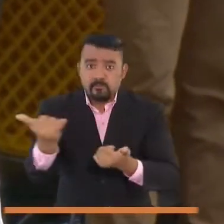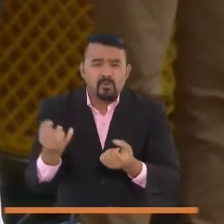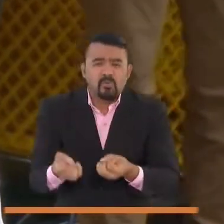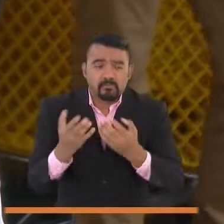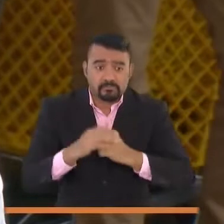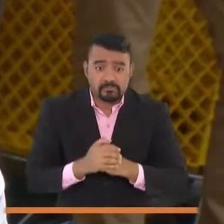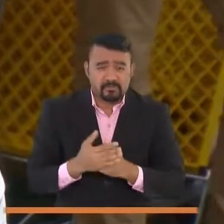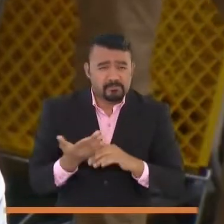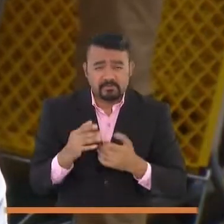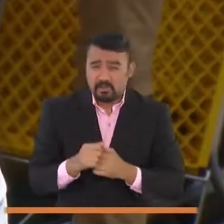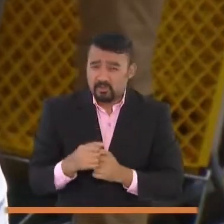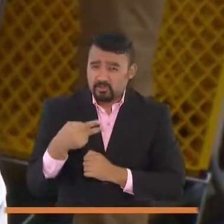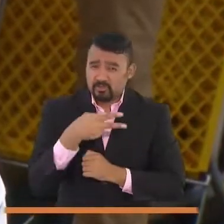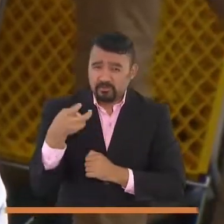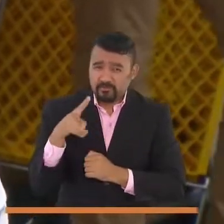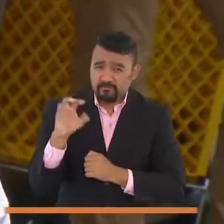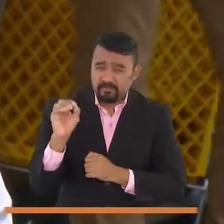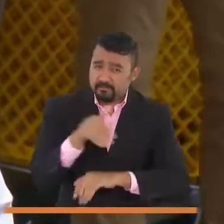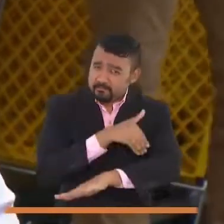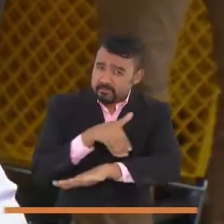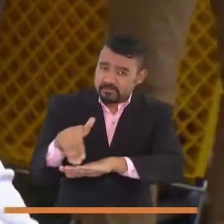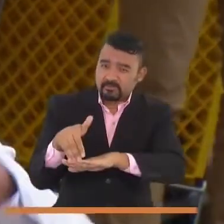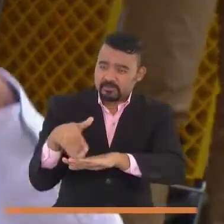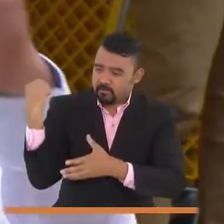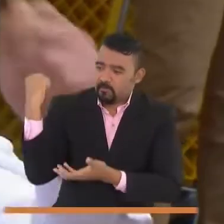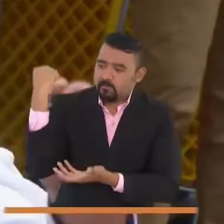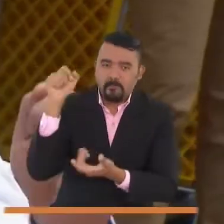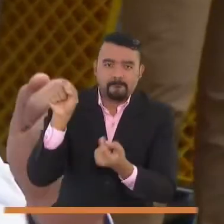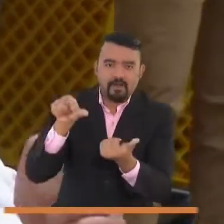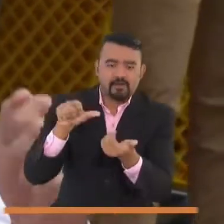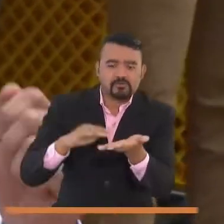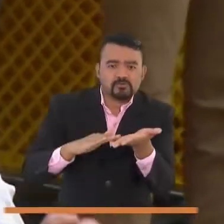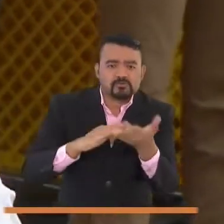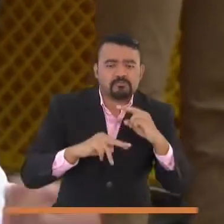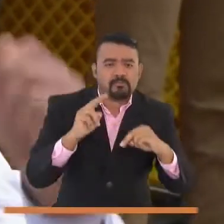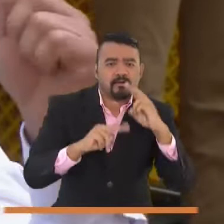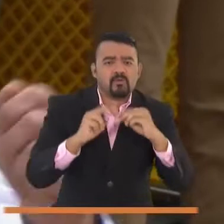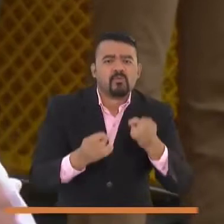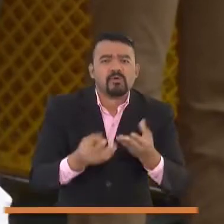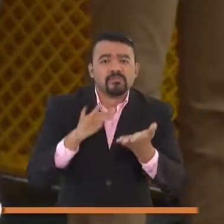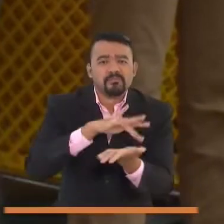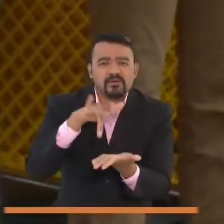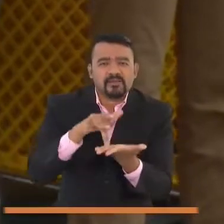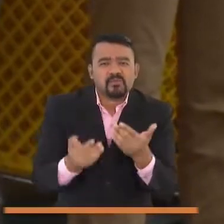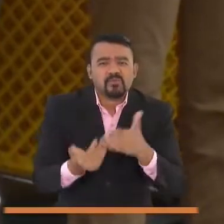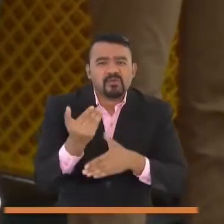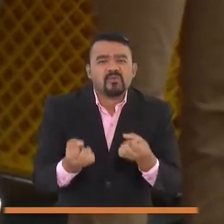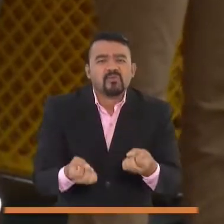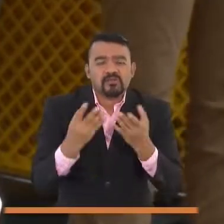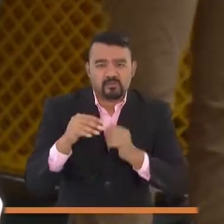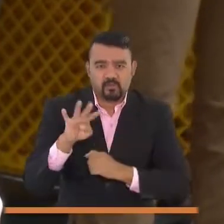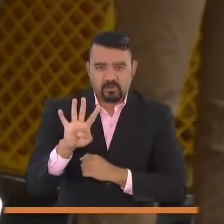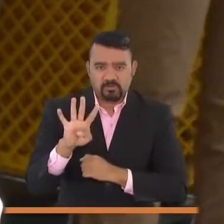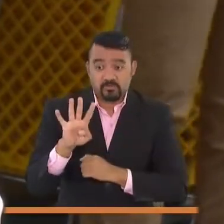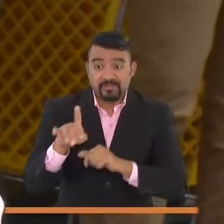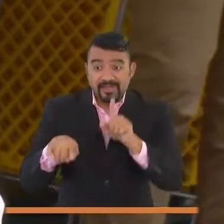total de aproximadamente 220 millones de pesos, en los cuales se entregaron 4 parques nuevos infantiles y se le hizo mantenimiento